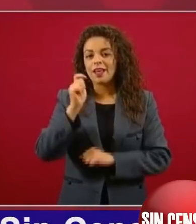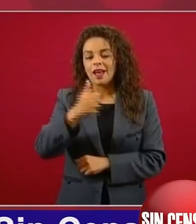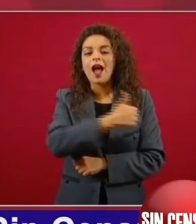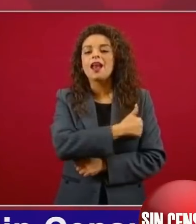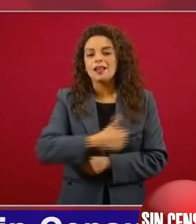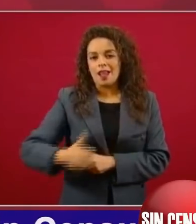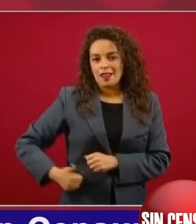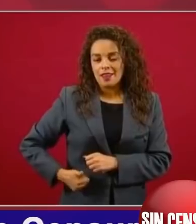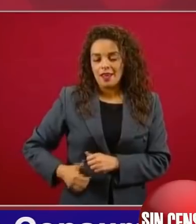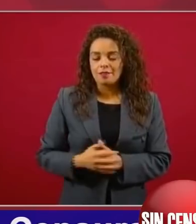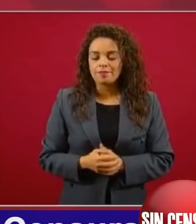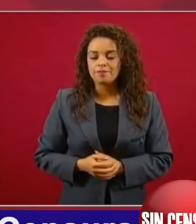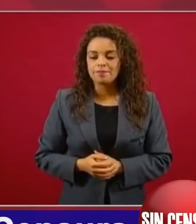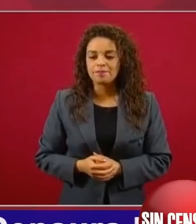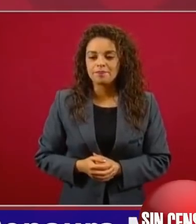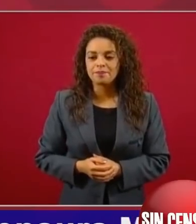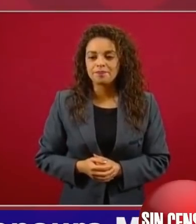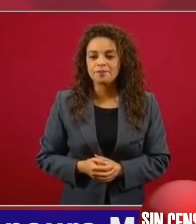decías: tengo